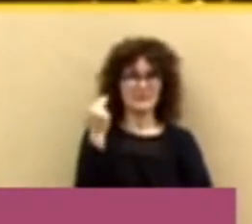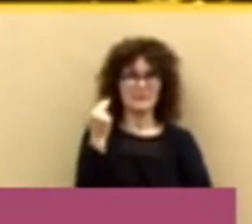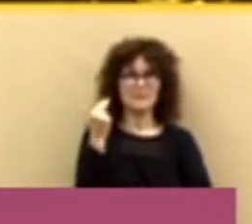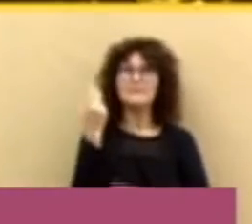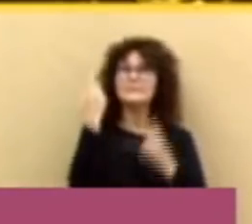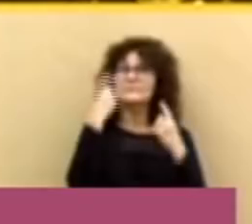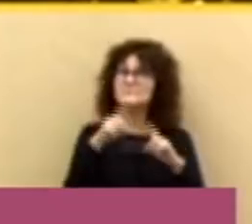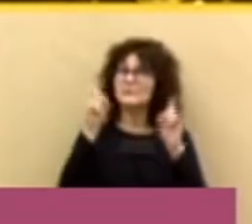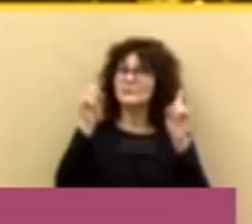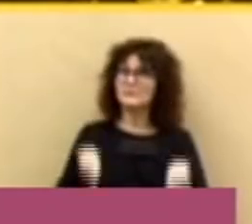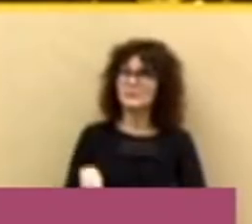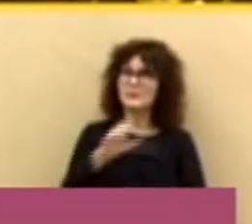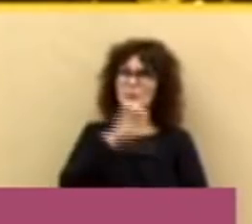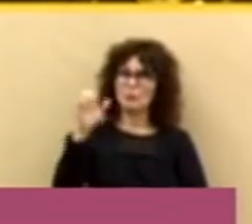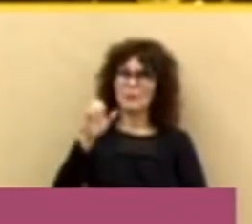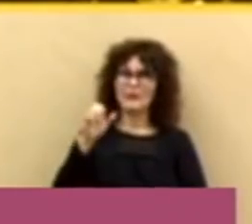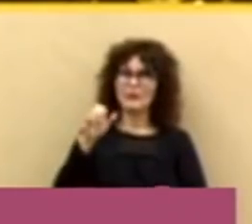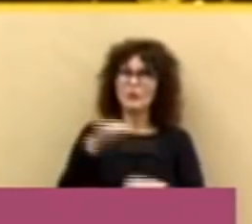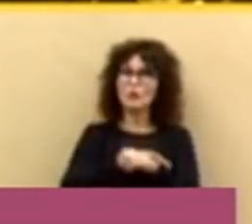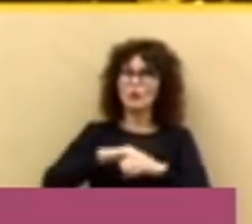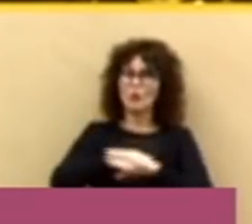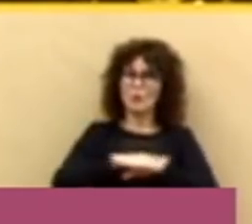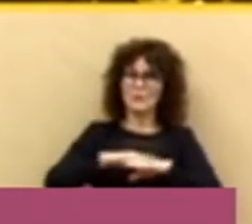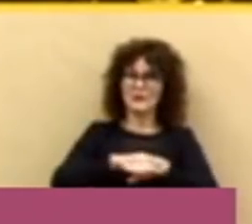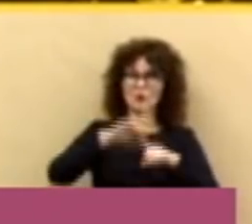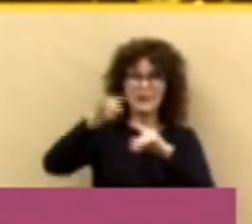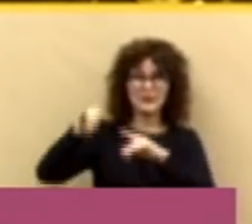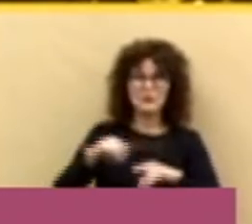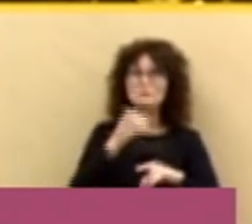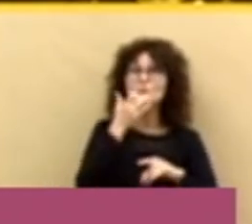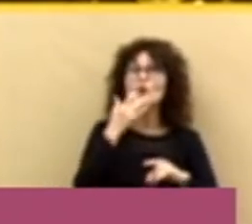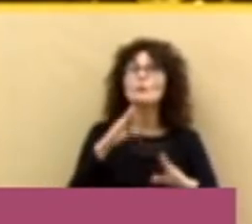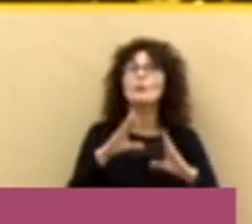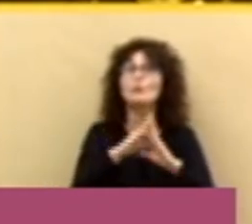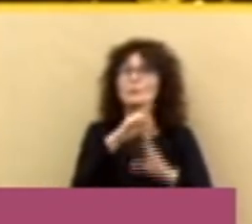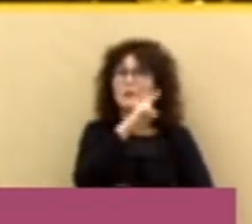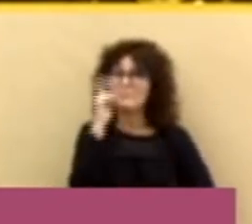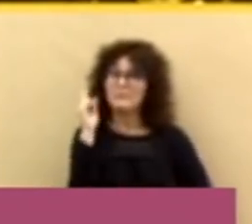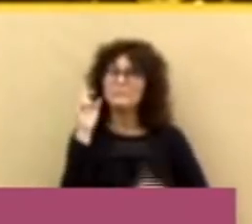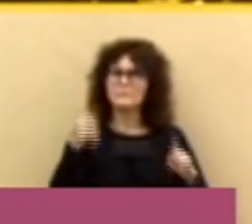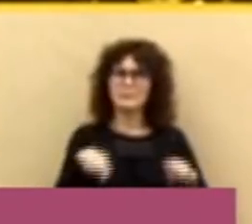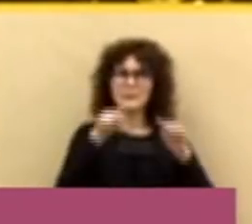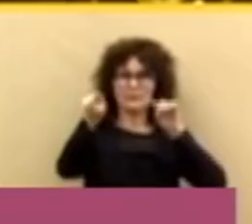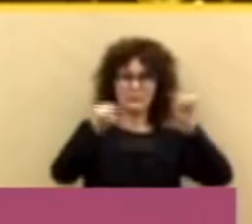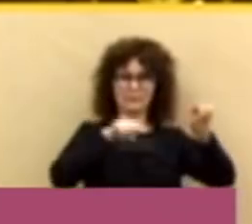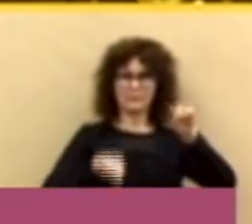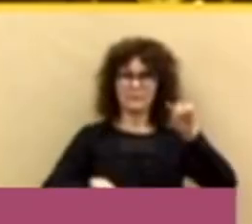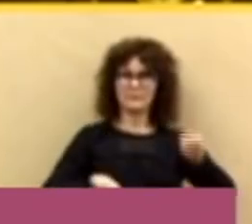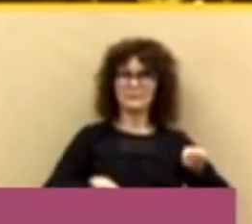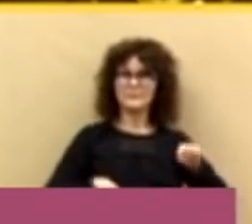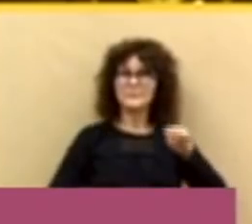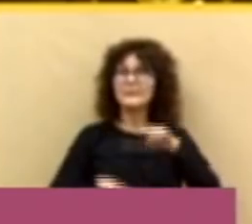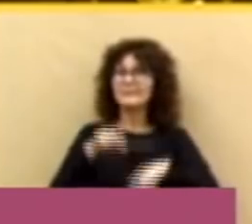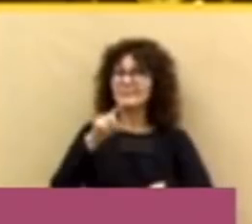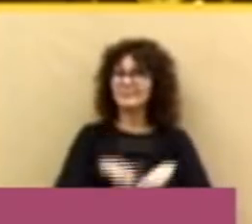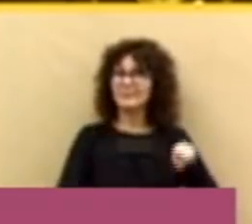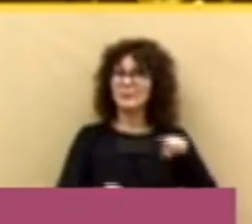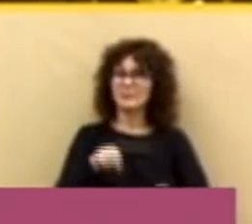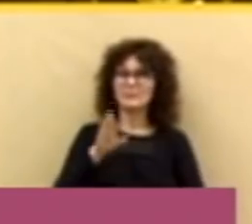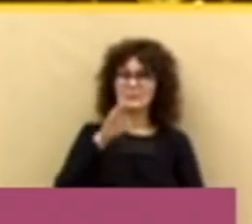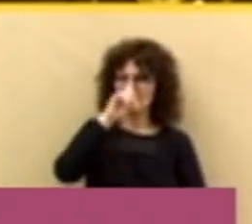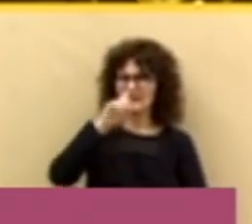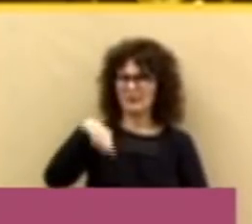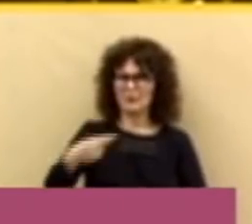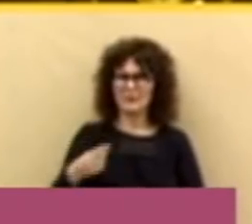sus gobiernos regionales, como el de la Comunidad de Madrid y otros muchos, dependen, como le ha recordado el candidato, de